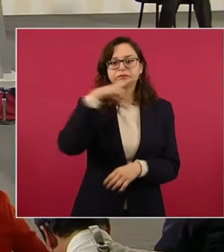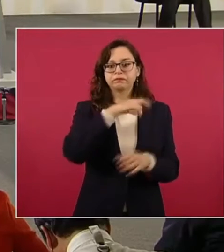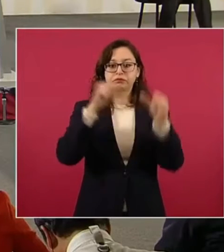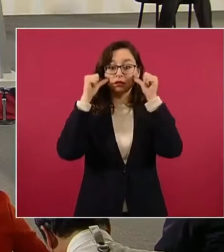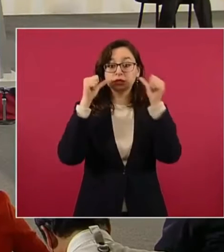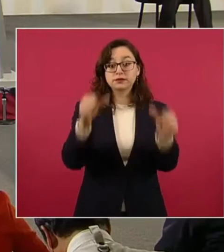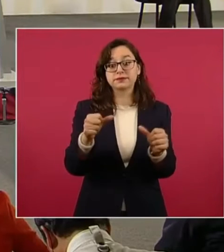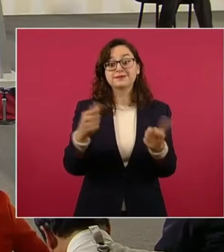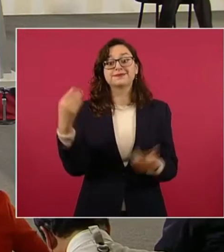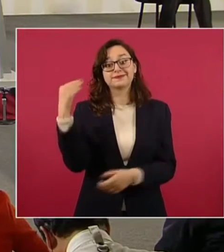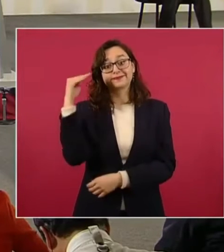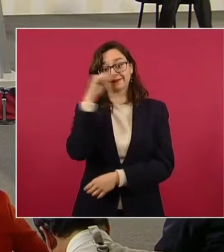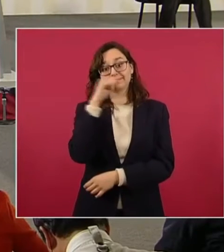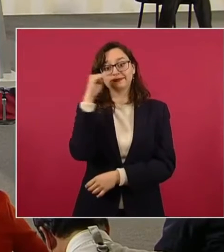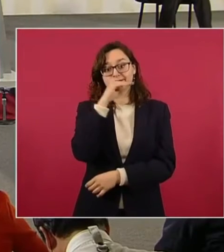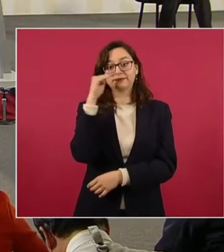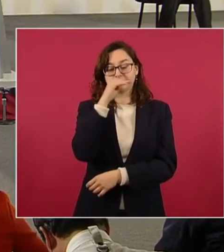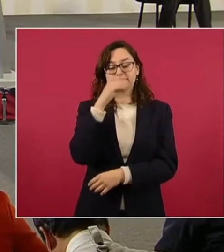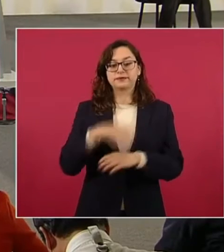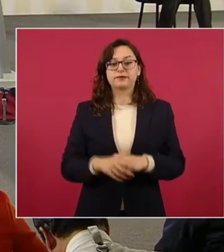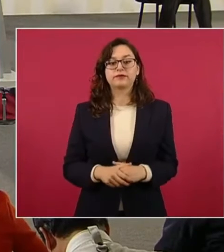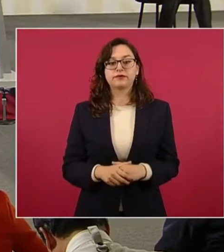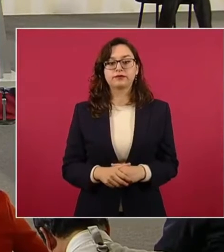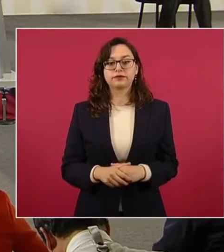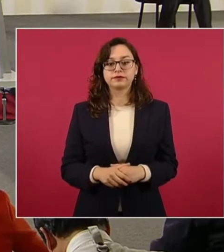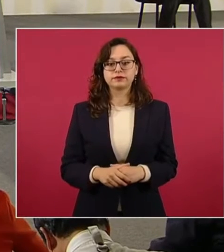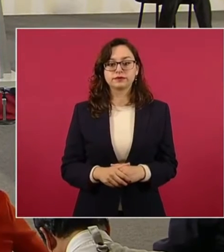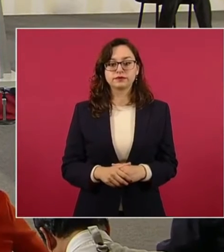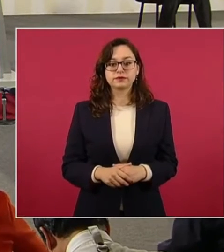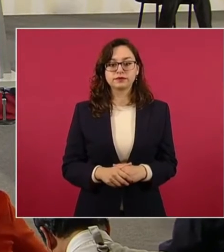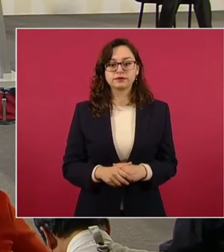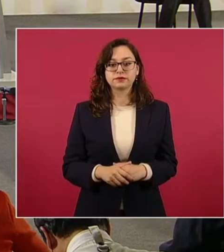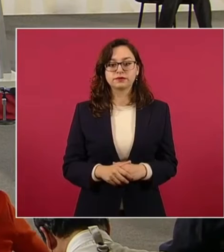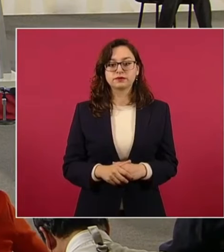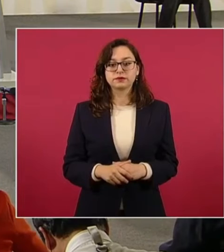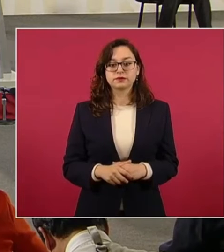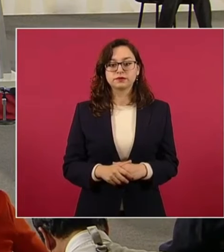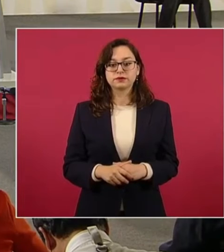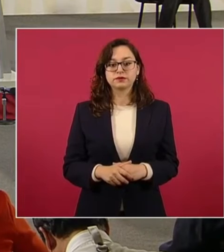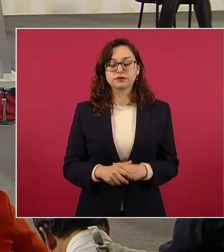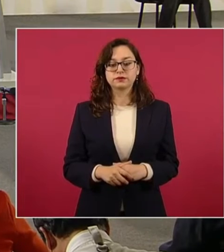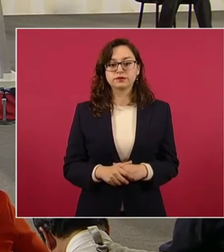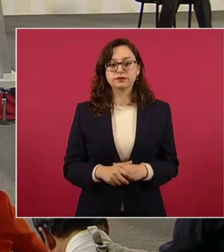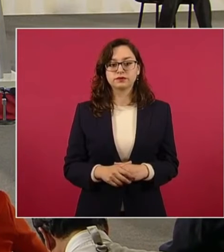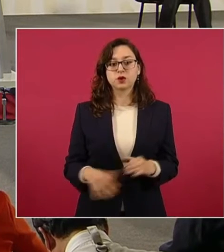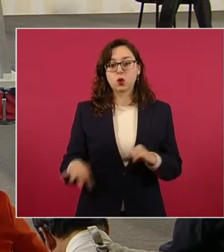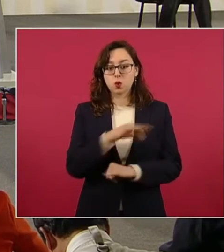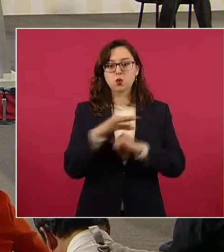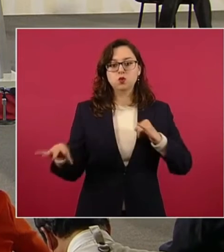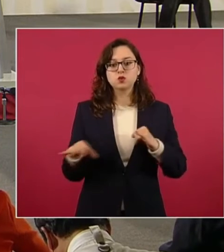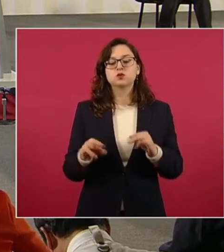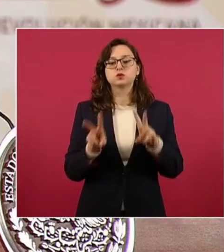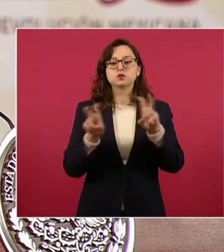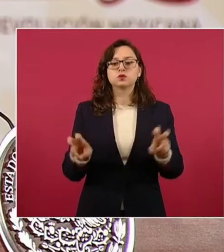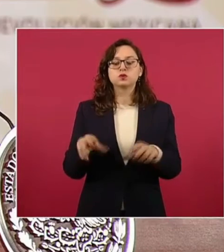gratuita, que nadie tenga que pagar por esto. Finalmente, solo un comentario. En la